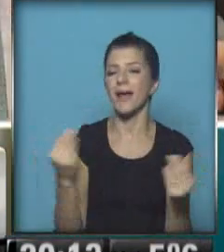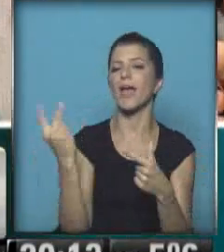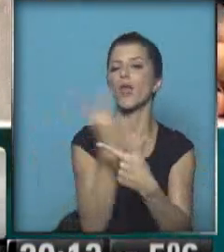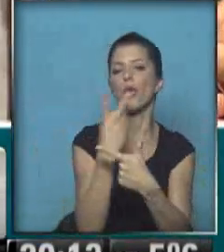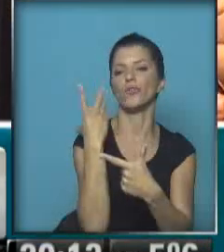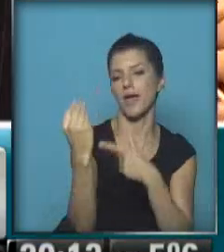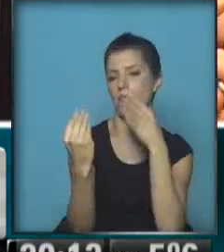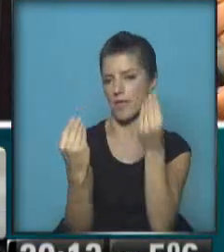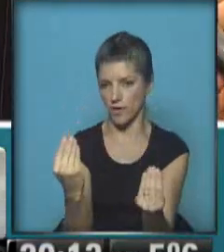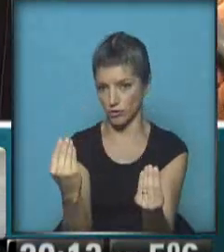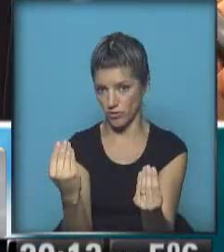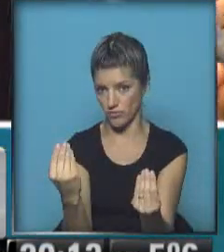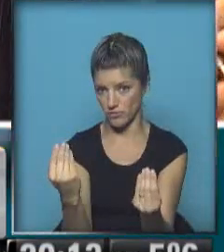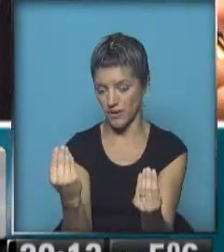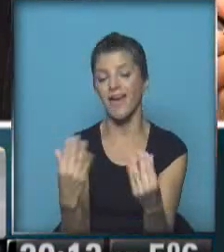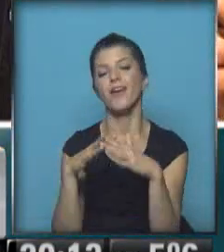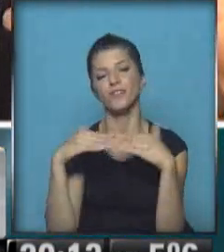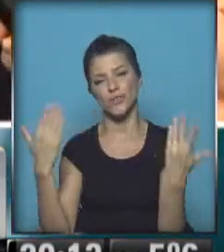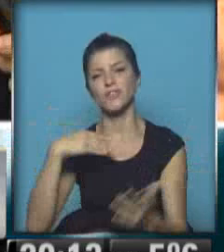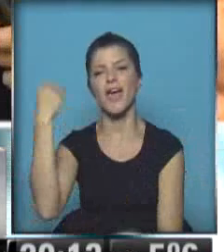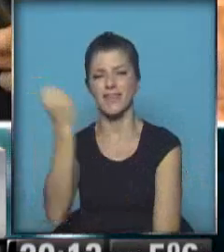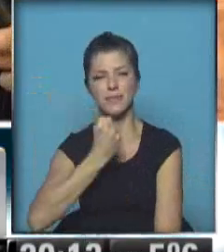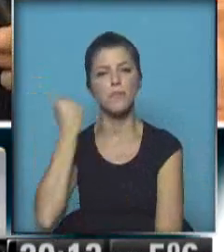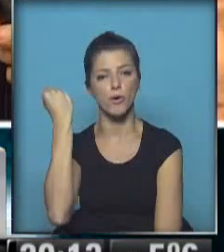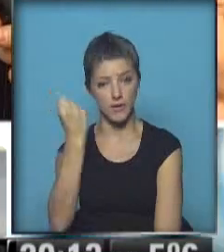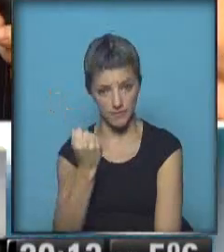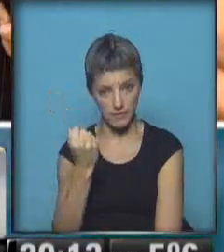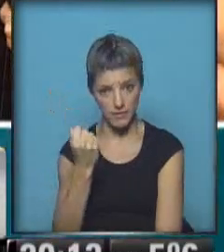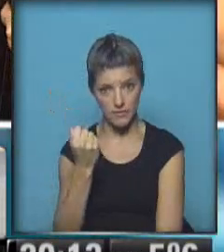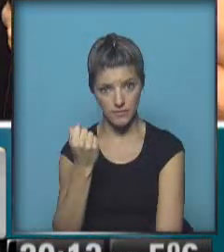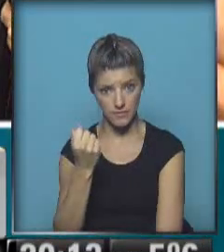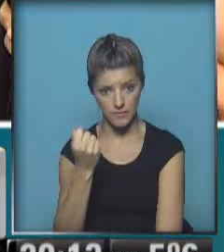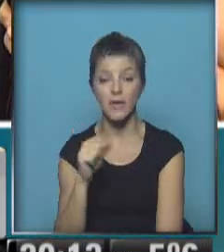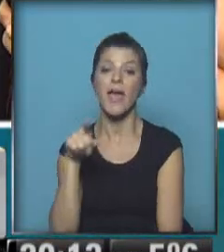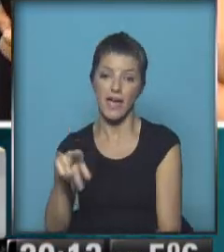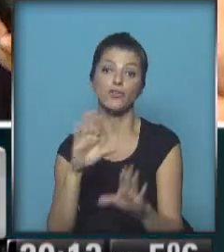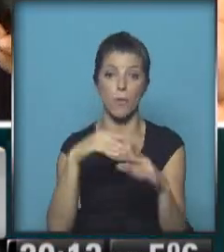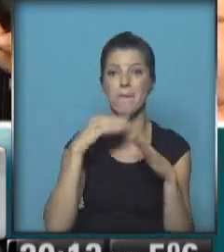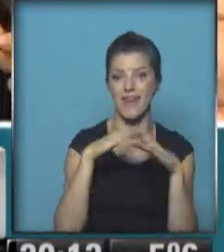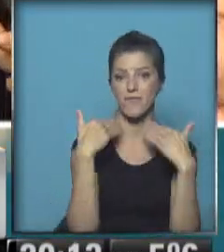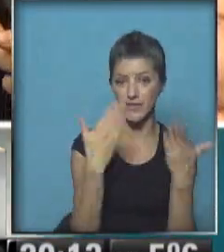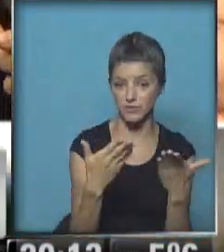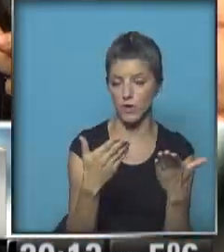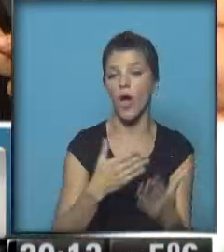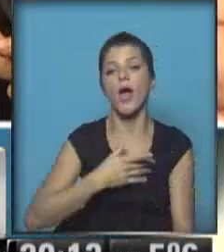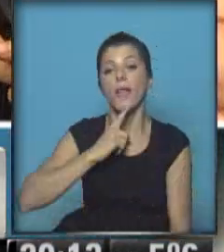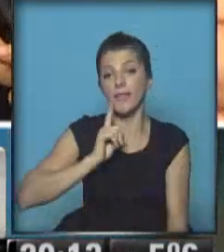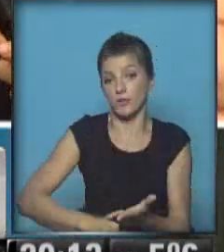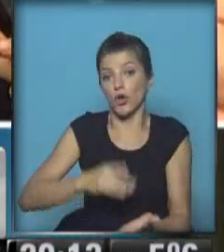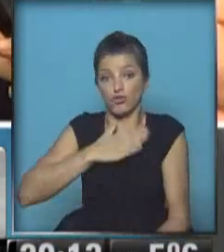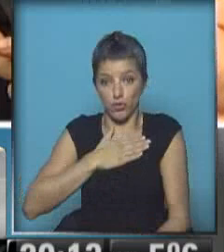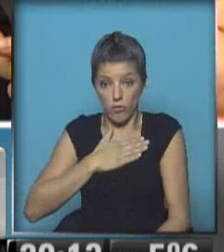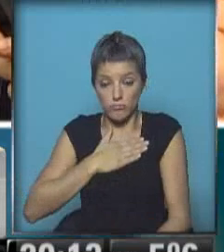hacerla y en este sentido es importante va a tener más costo que beneficio y hemos decidido yo por lo